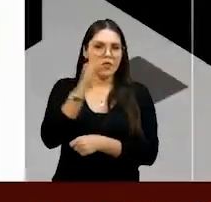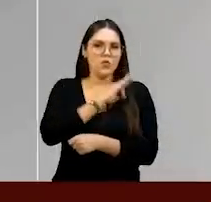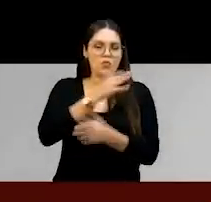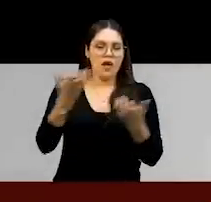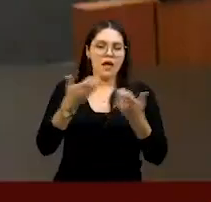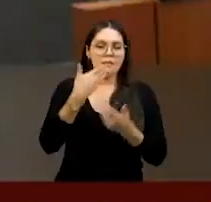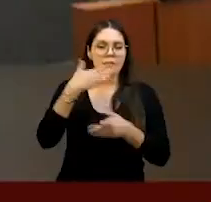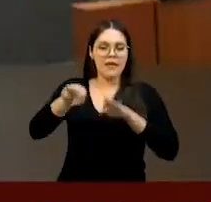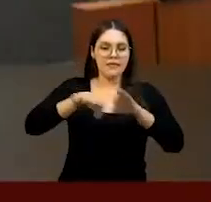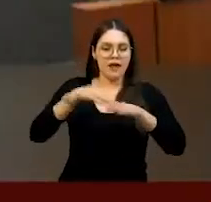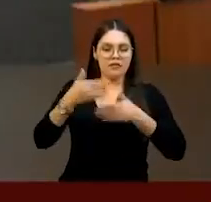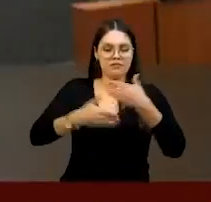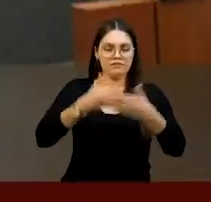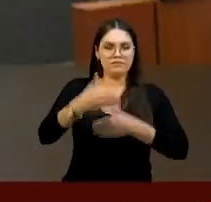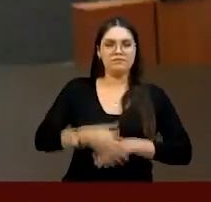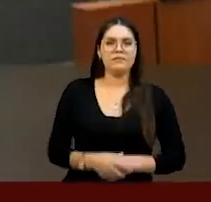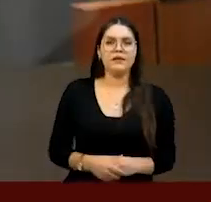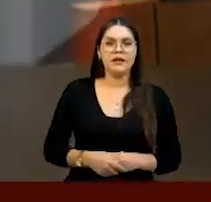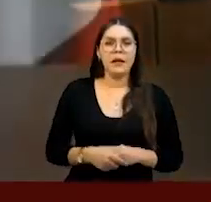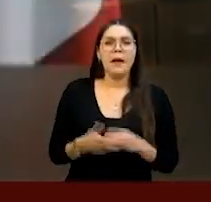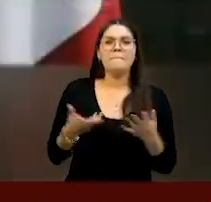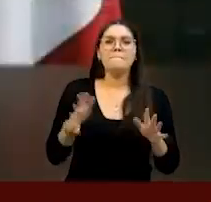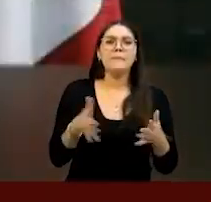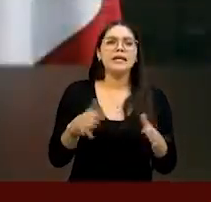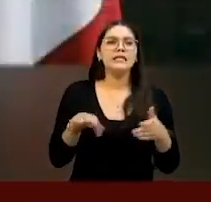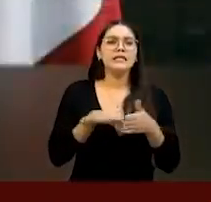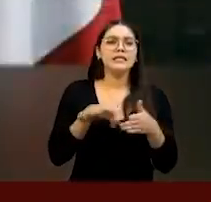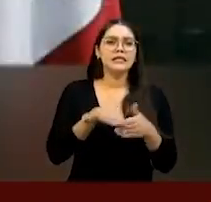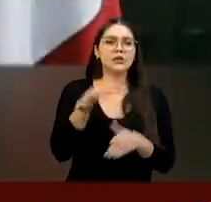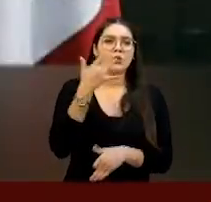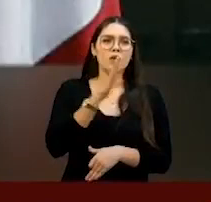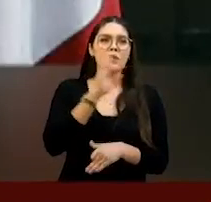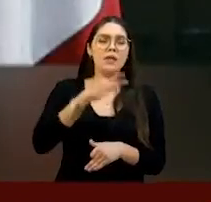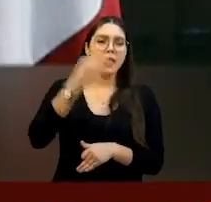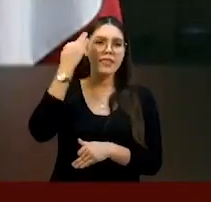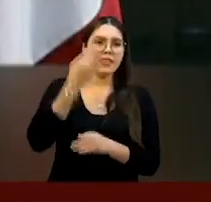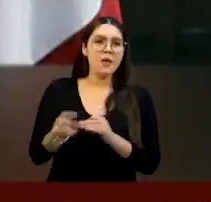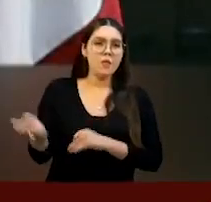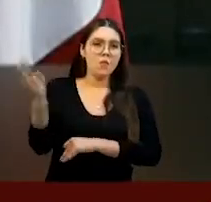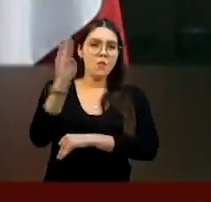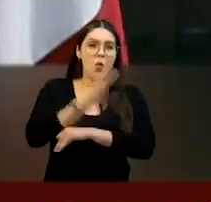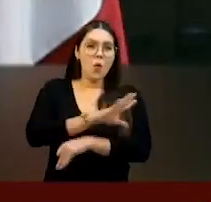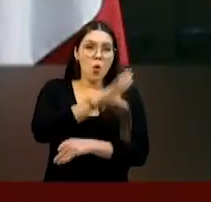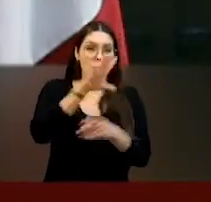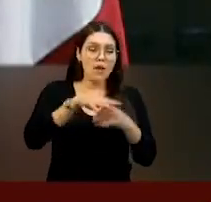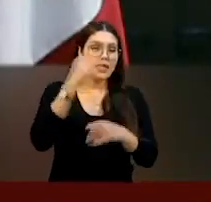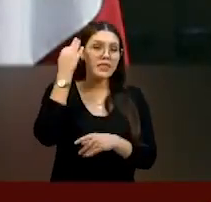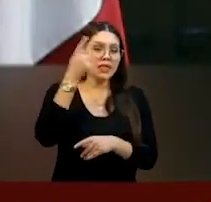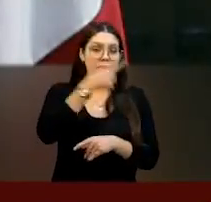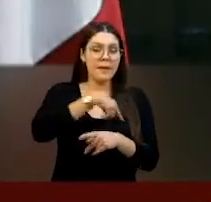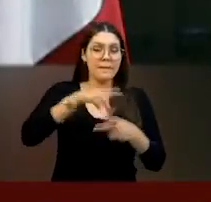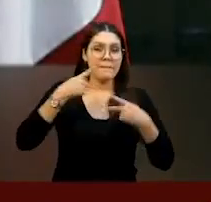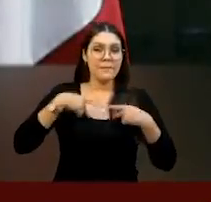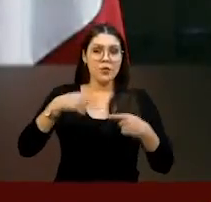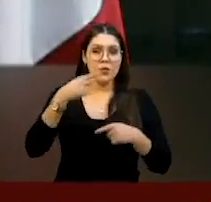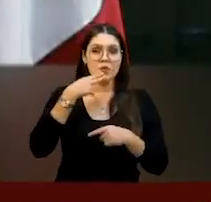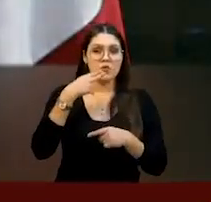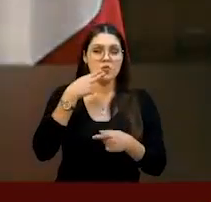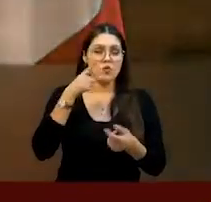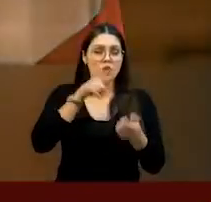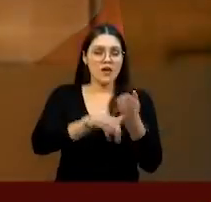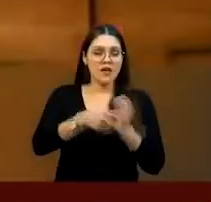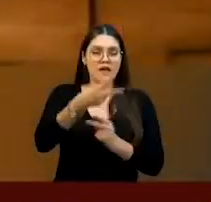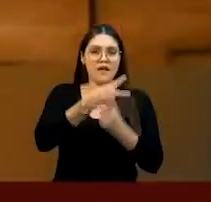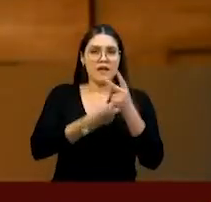trabajo que casi el 50% del tiempo total de trabajo a la semana de la población contribuye a la